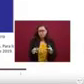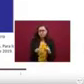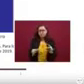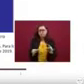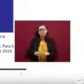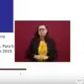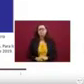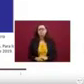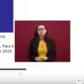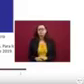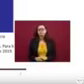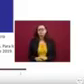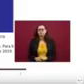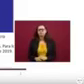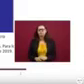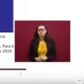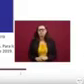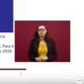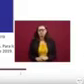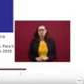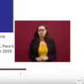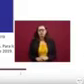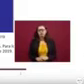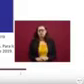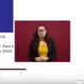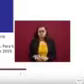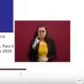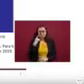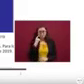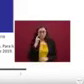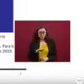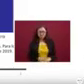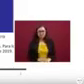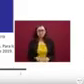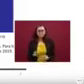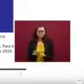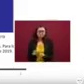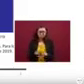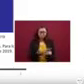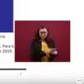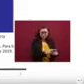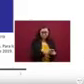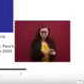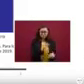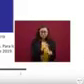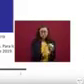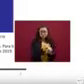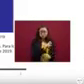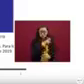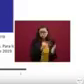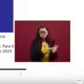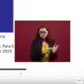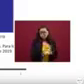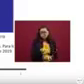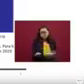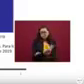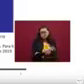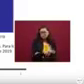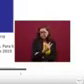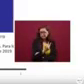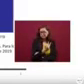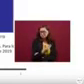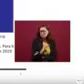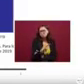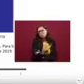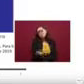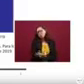el pastel de lo que el sistema energético de nuestro país significa, ya se estaban relamiendo los bigotes, pues resulta que hay gente también de